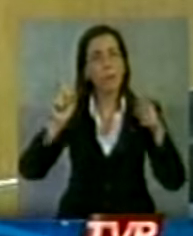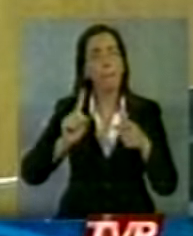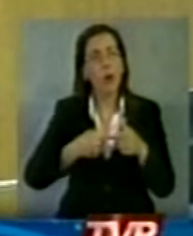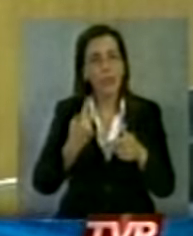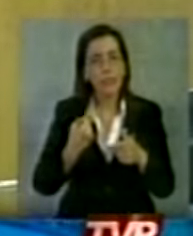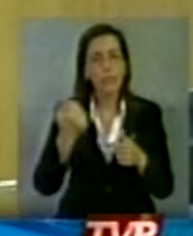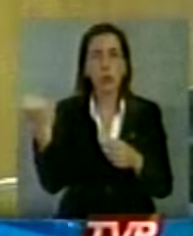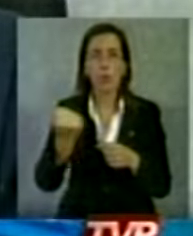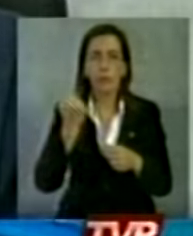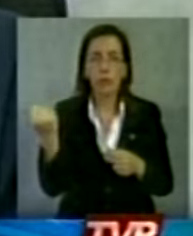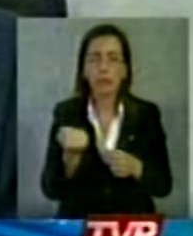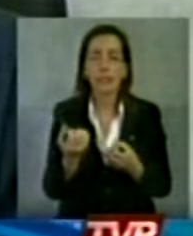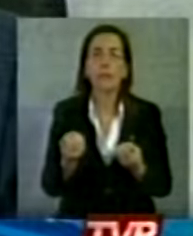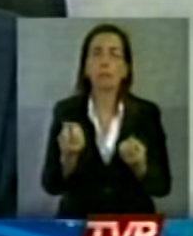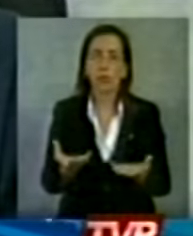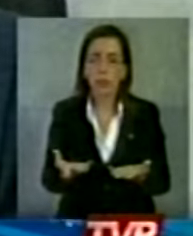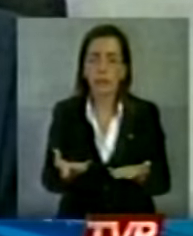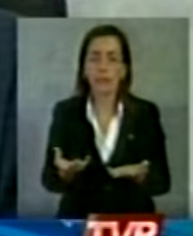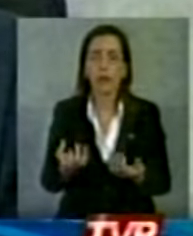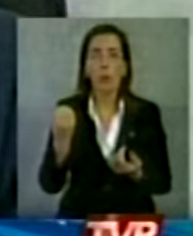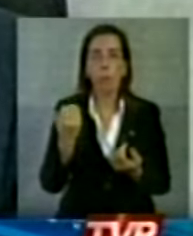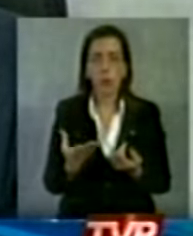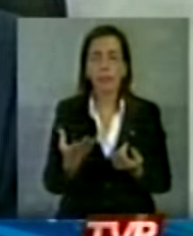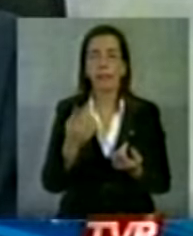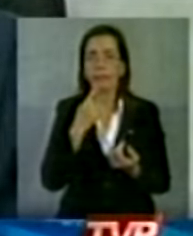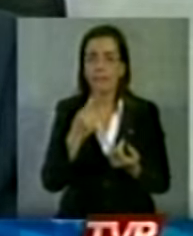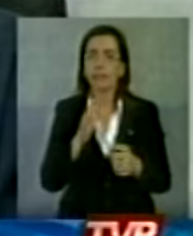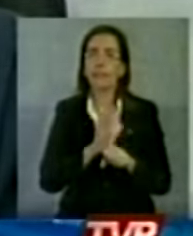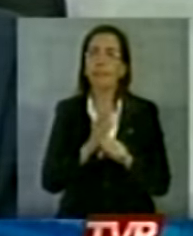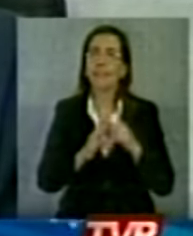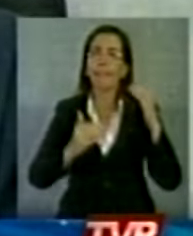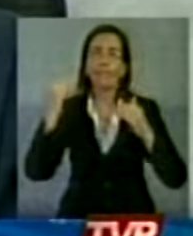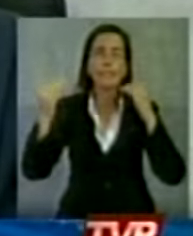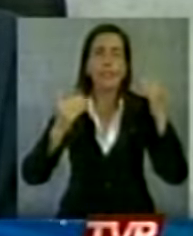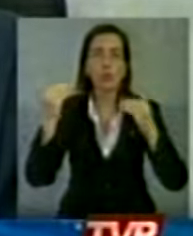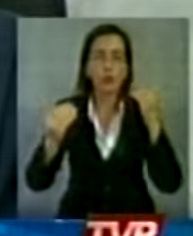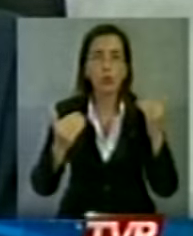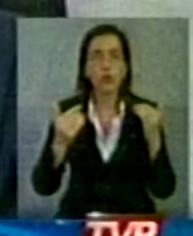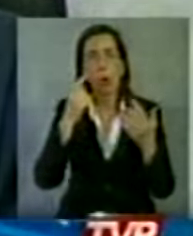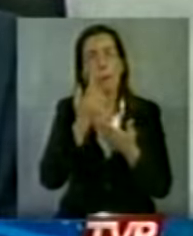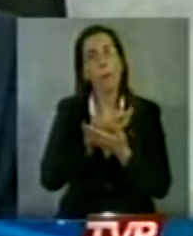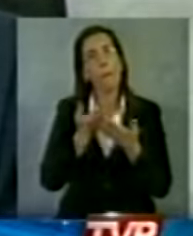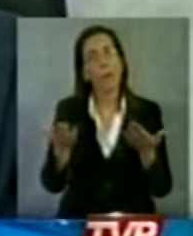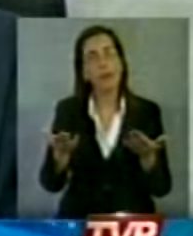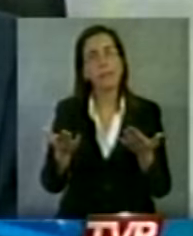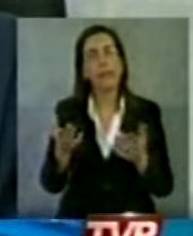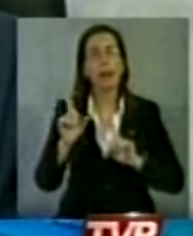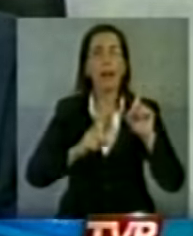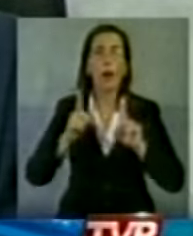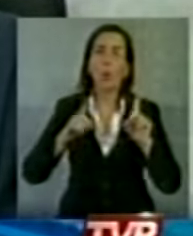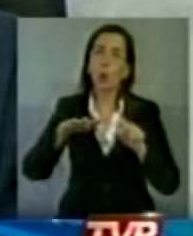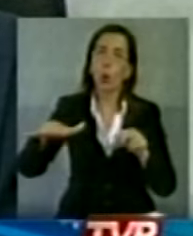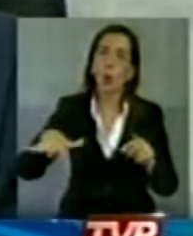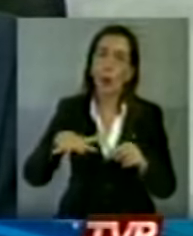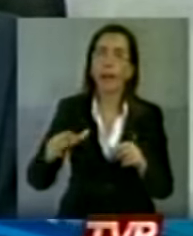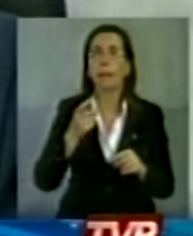rol como parte y motor del proceso de desarrollo se ve claramente plasmada en diversas instancias